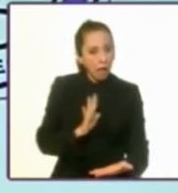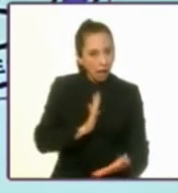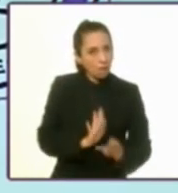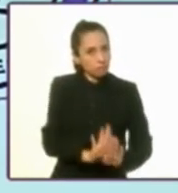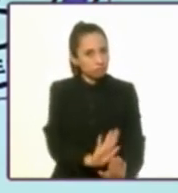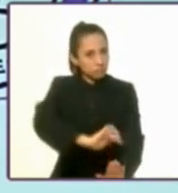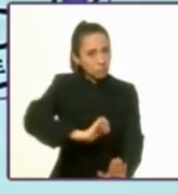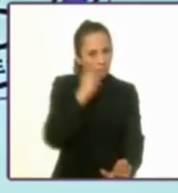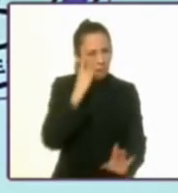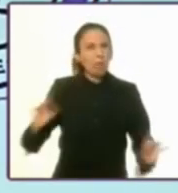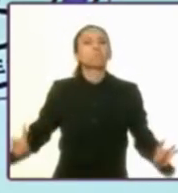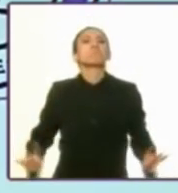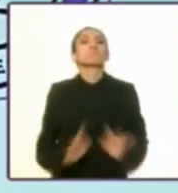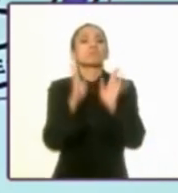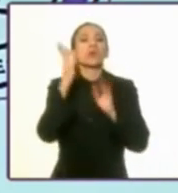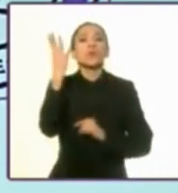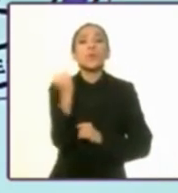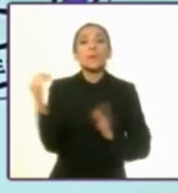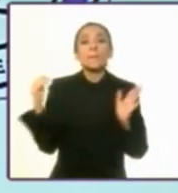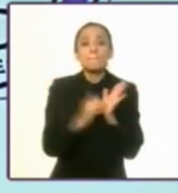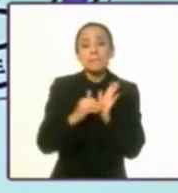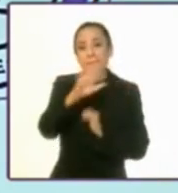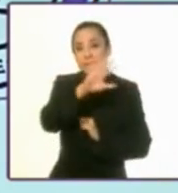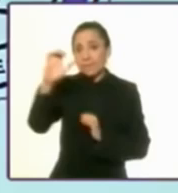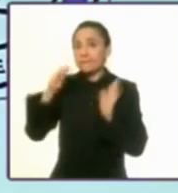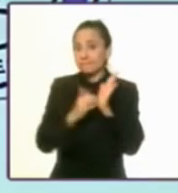con nueve mil quinientos millones